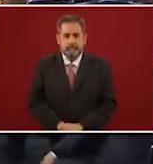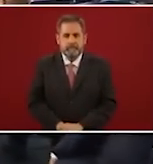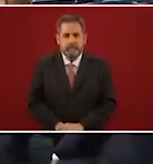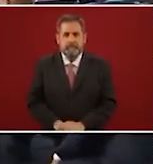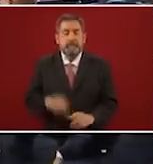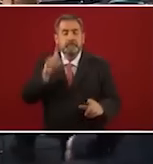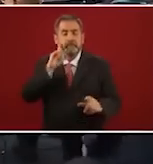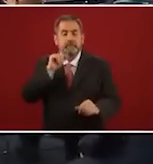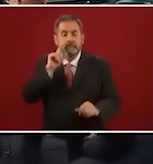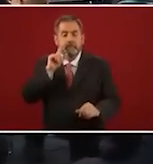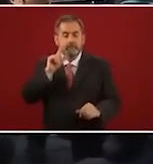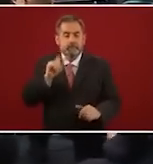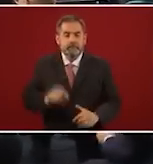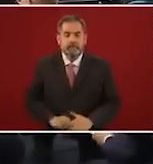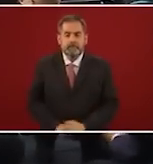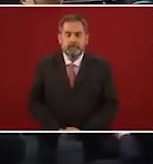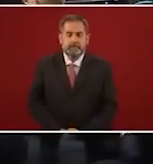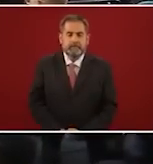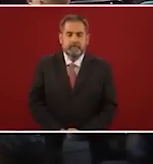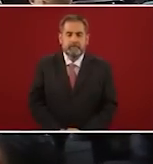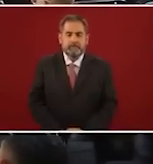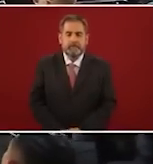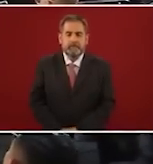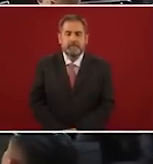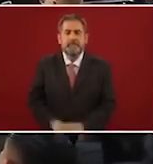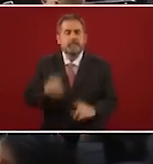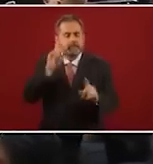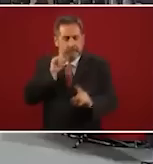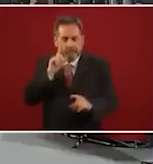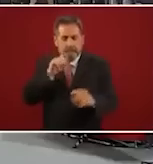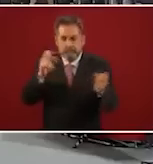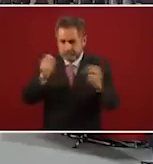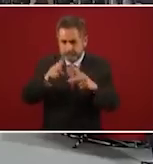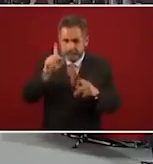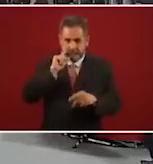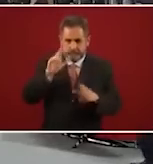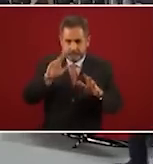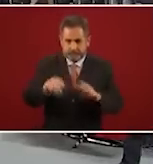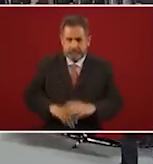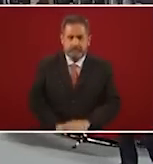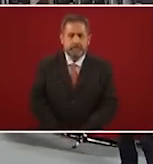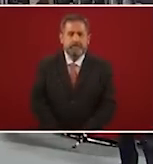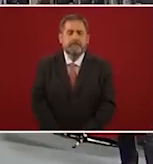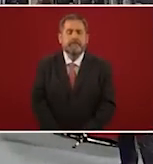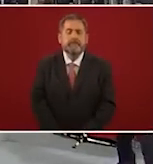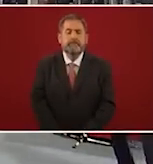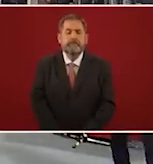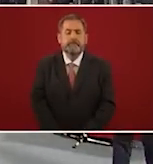Mañana nos vemos.